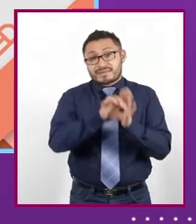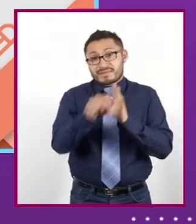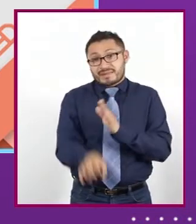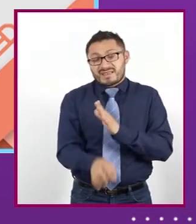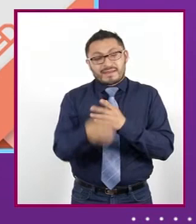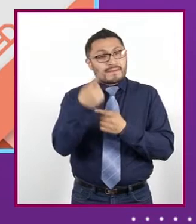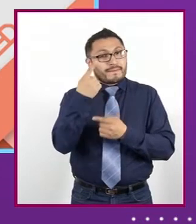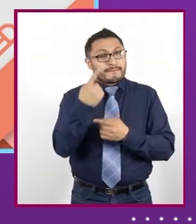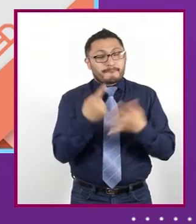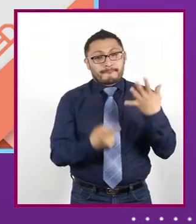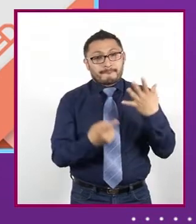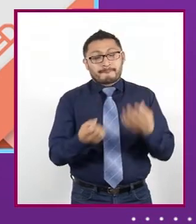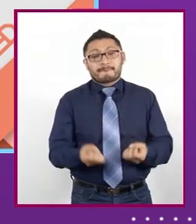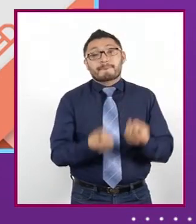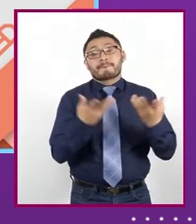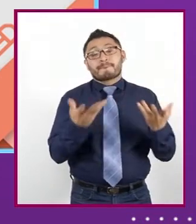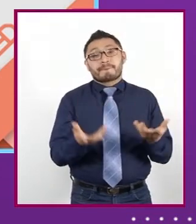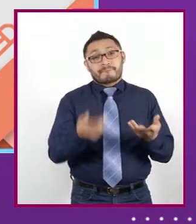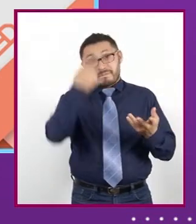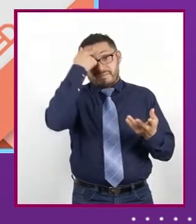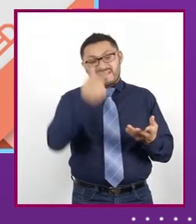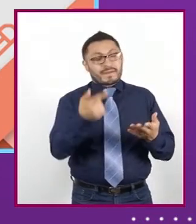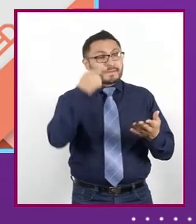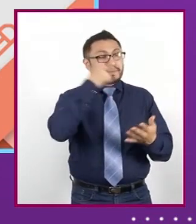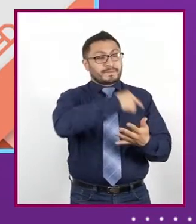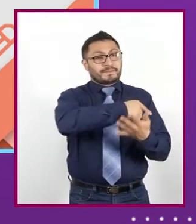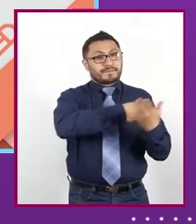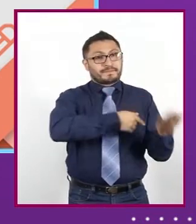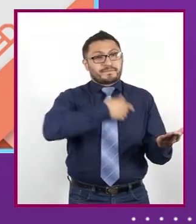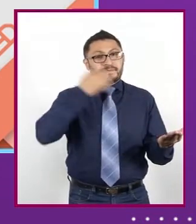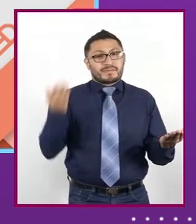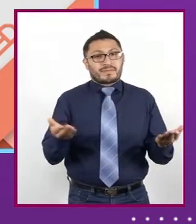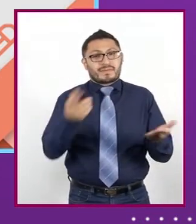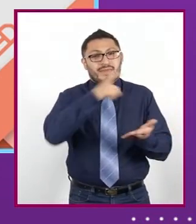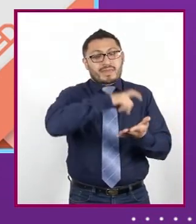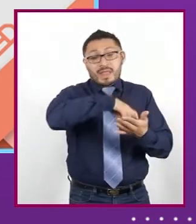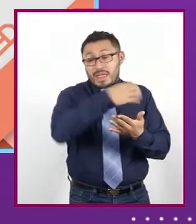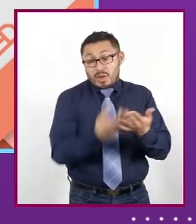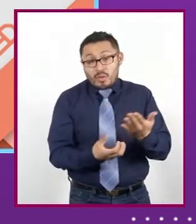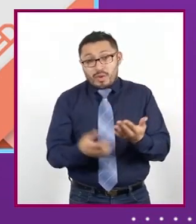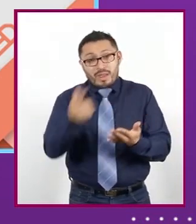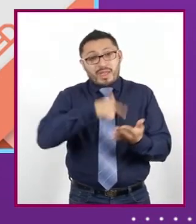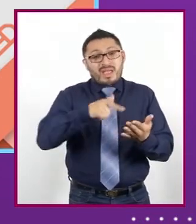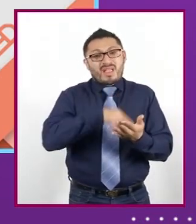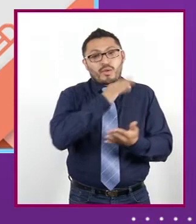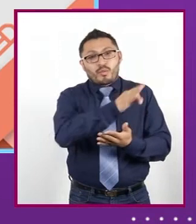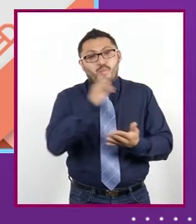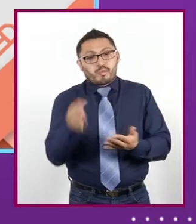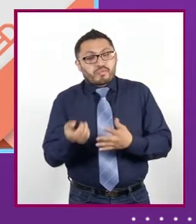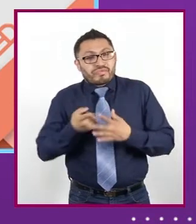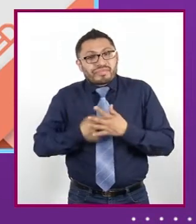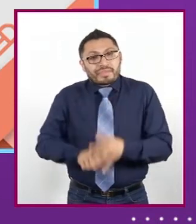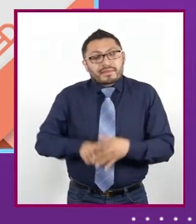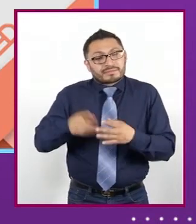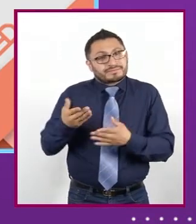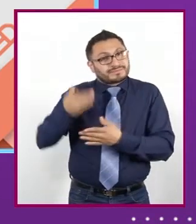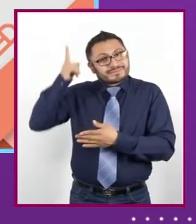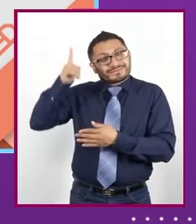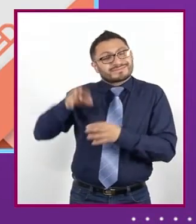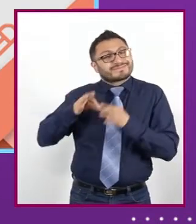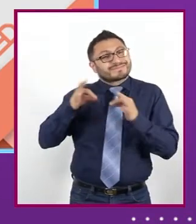ejemplares cuantos sean para las partes contratantes, en el lugar y fecha al principio